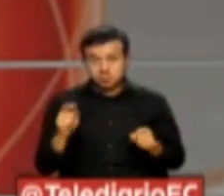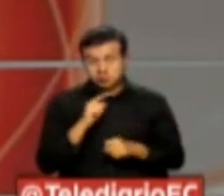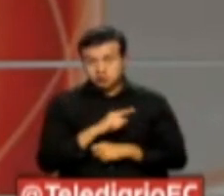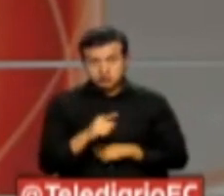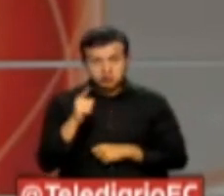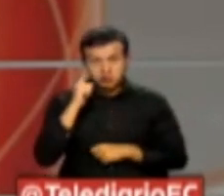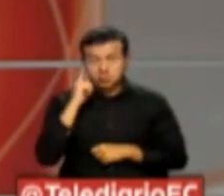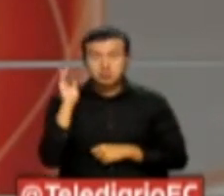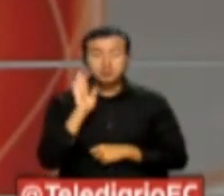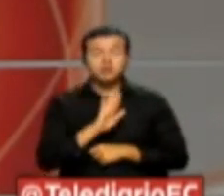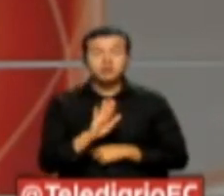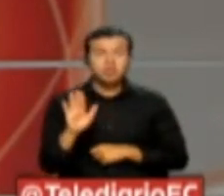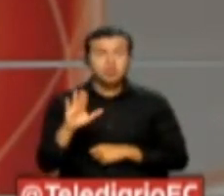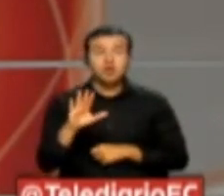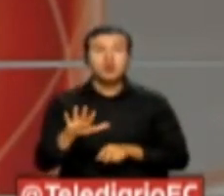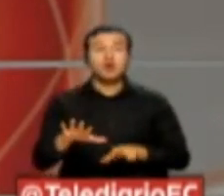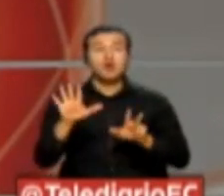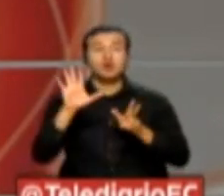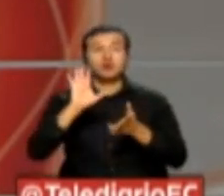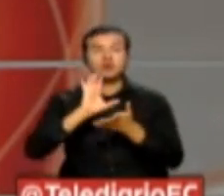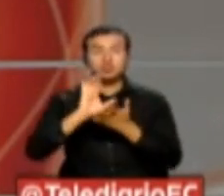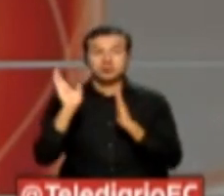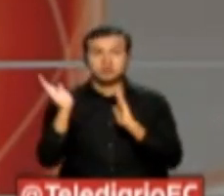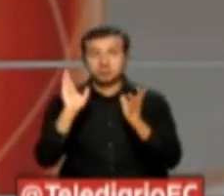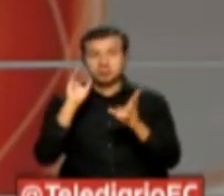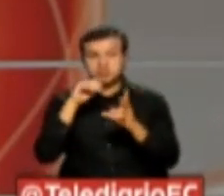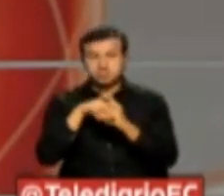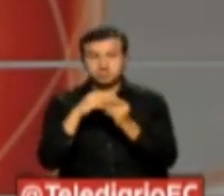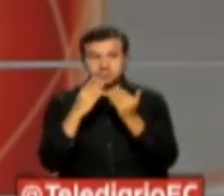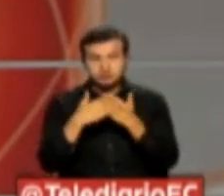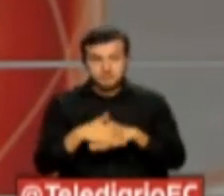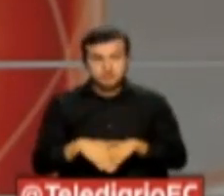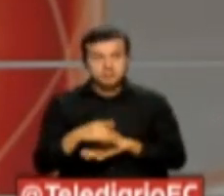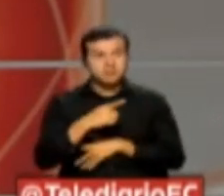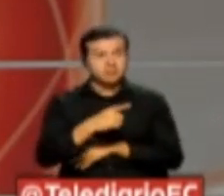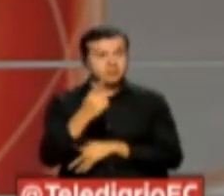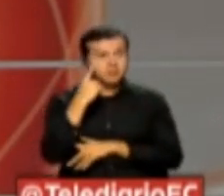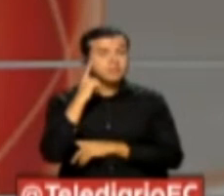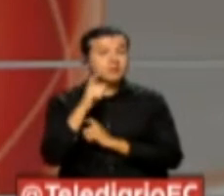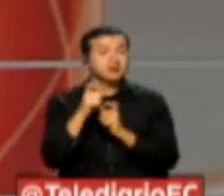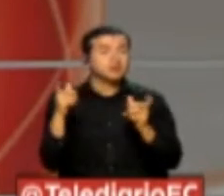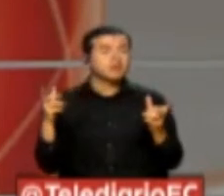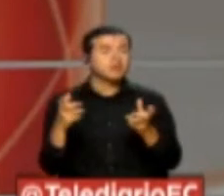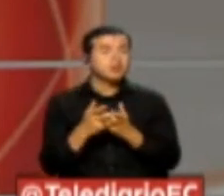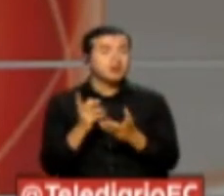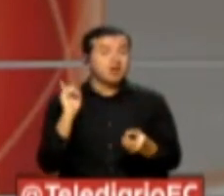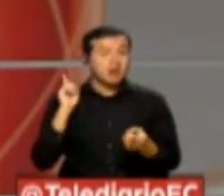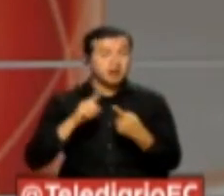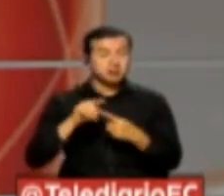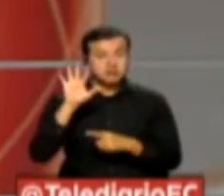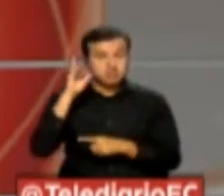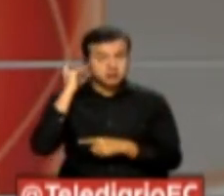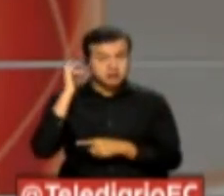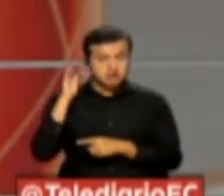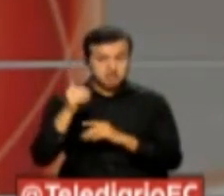serán trasladadas a 8 centros temporales donde podrán permanecer hasta 5